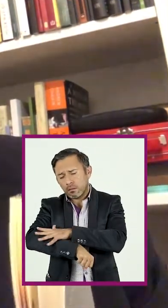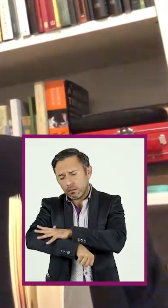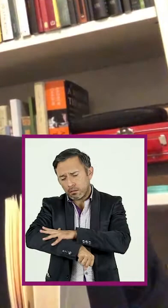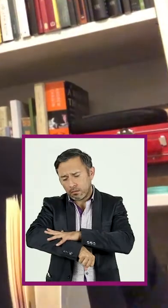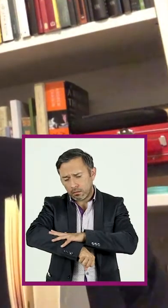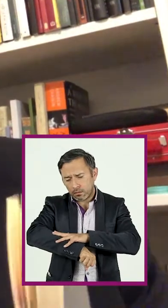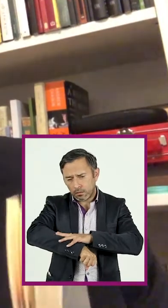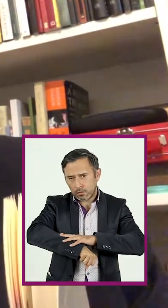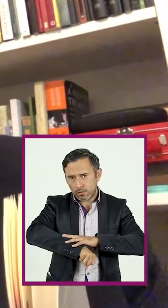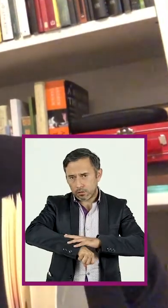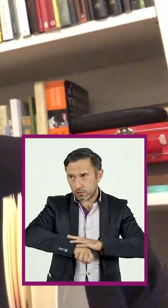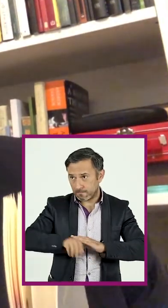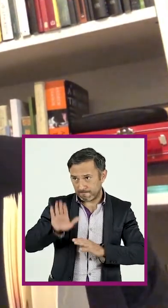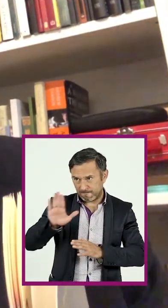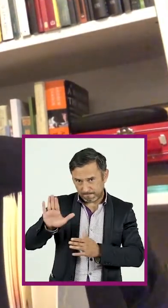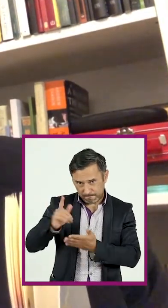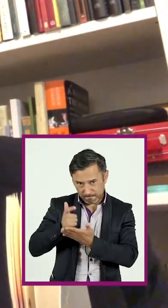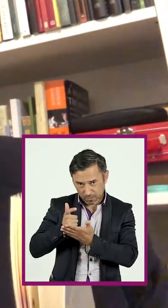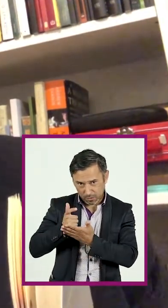amenazó.